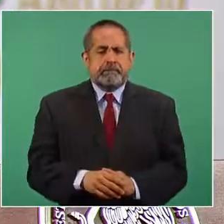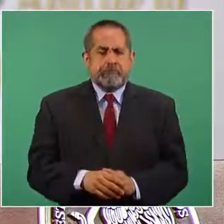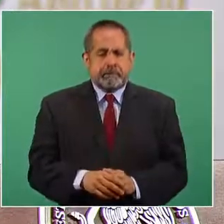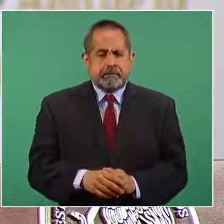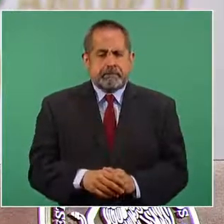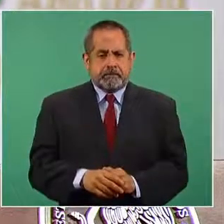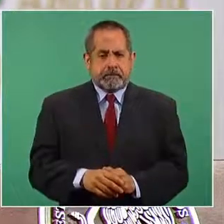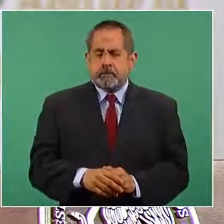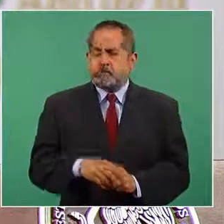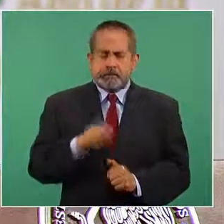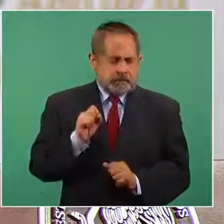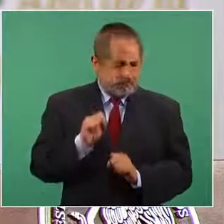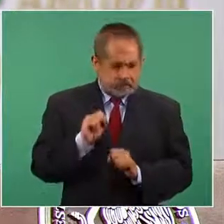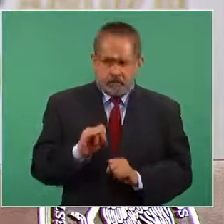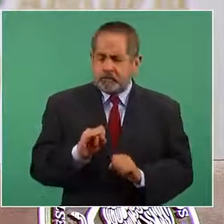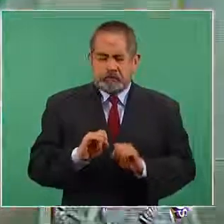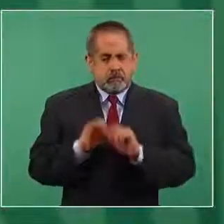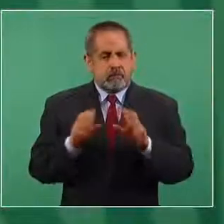Sin duda va a participar